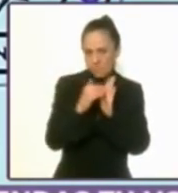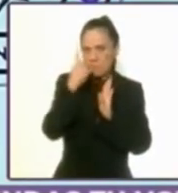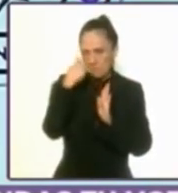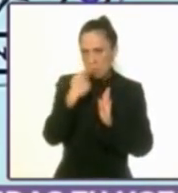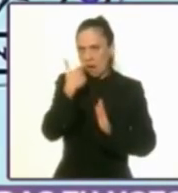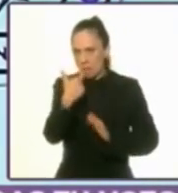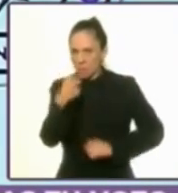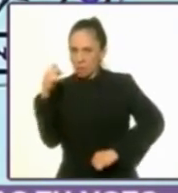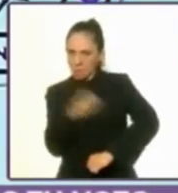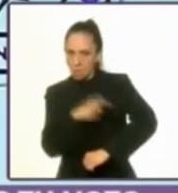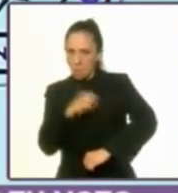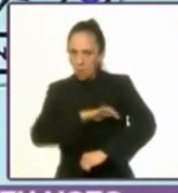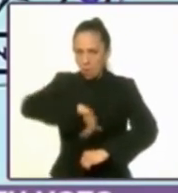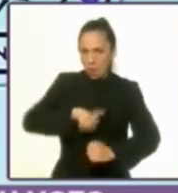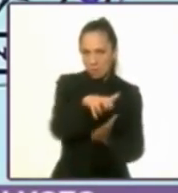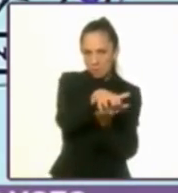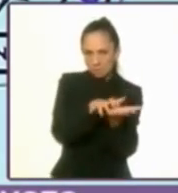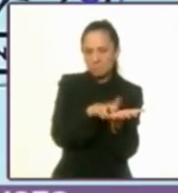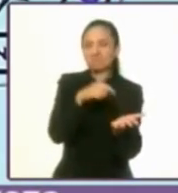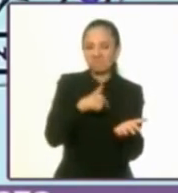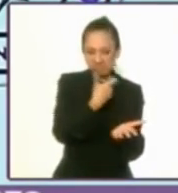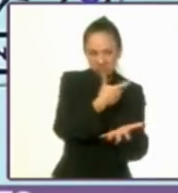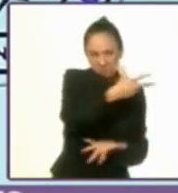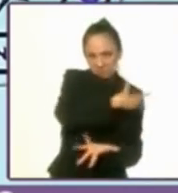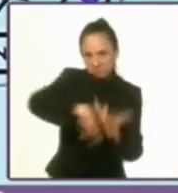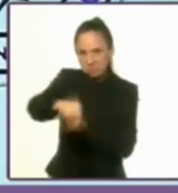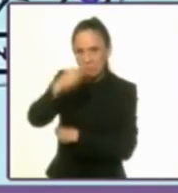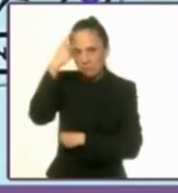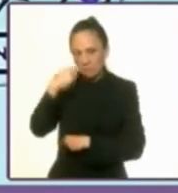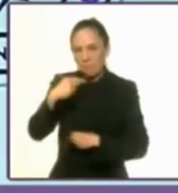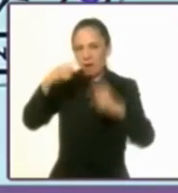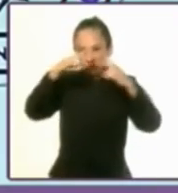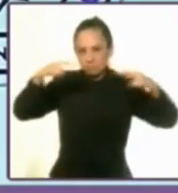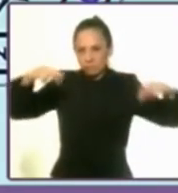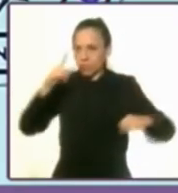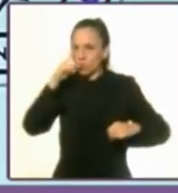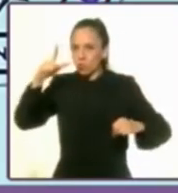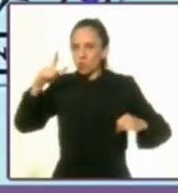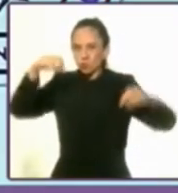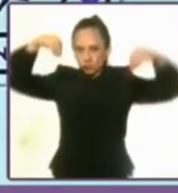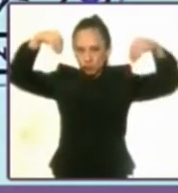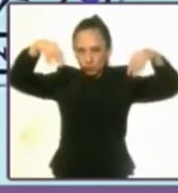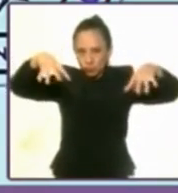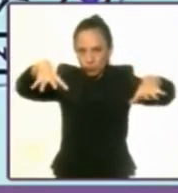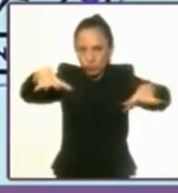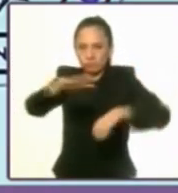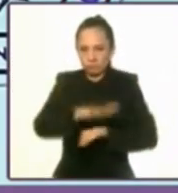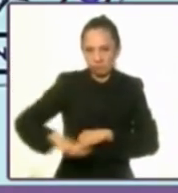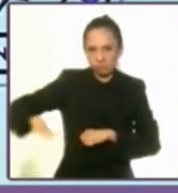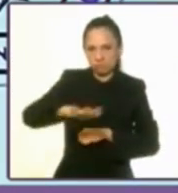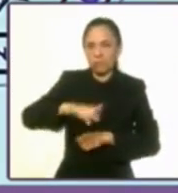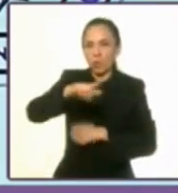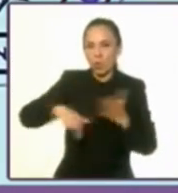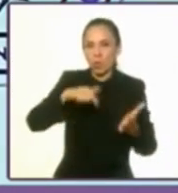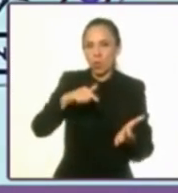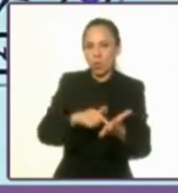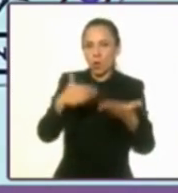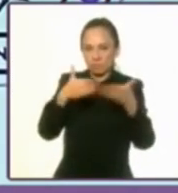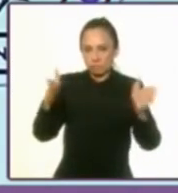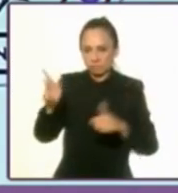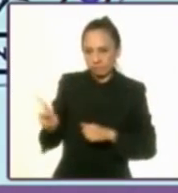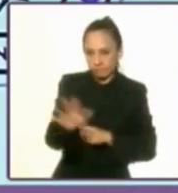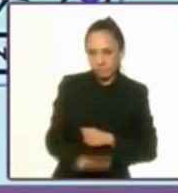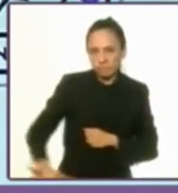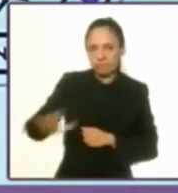invertir precisamente en la iluminación de todos esos espacios públicos que tendrán que ser recuperados esos